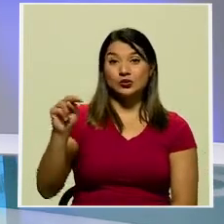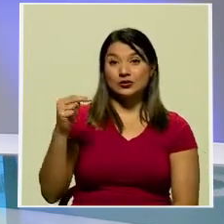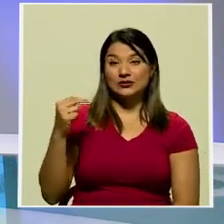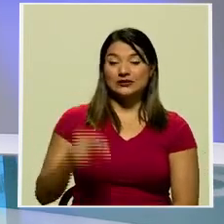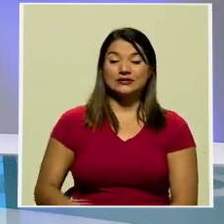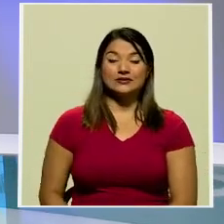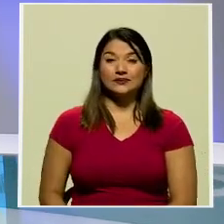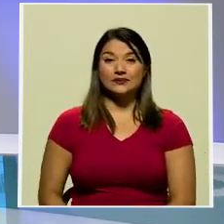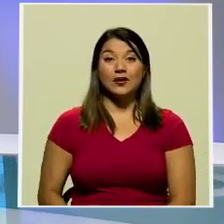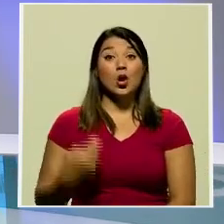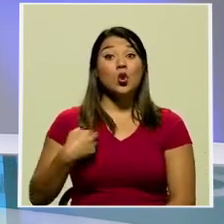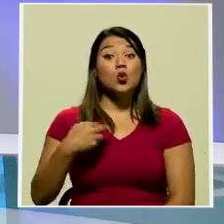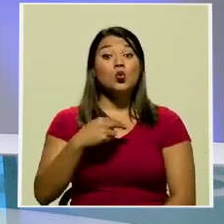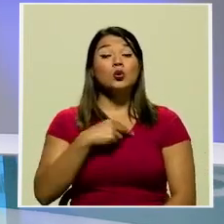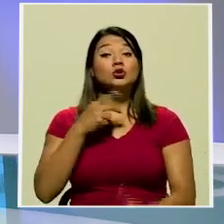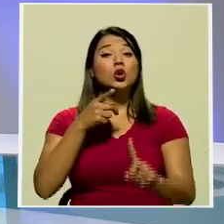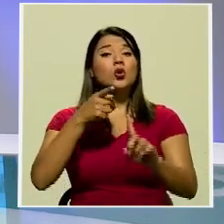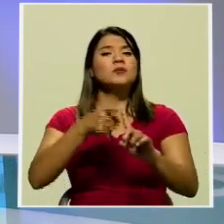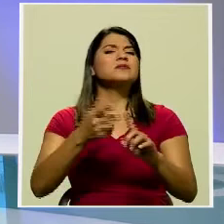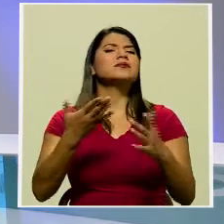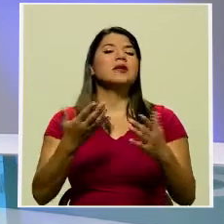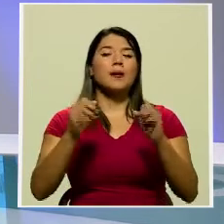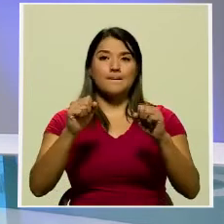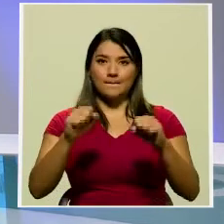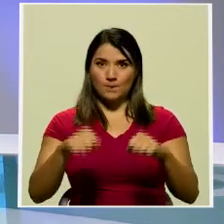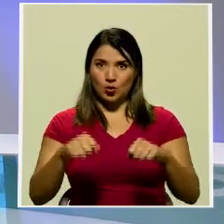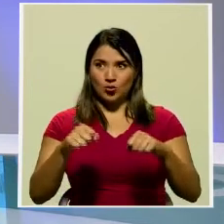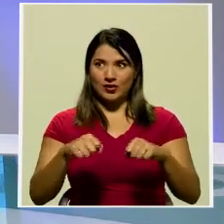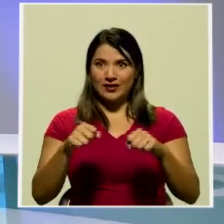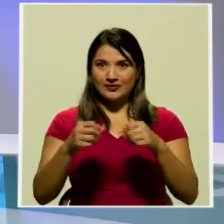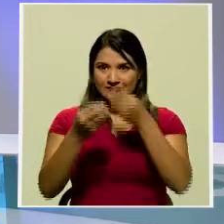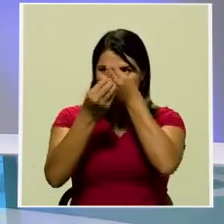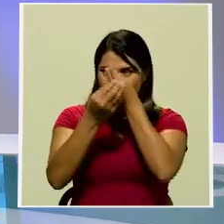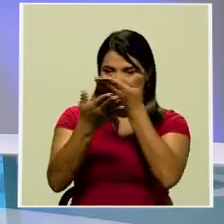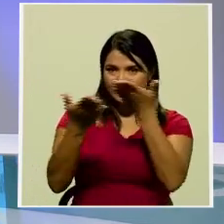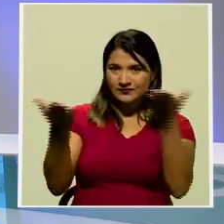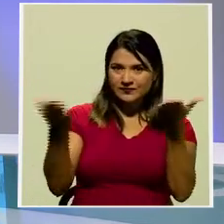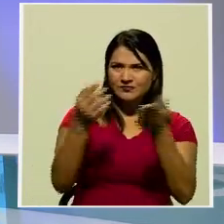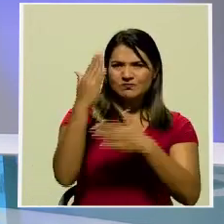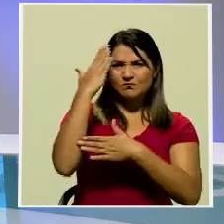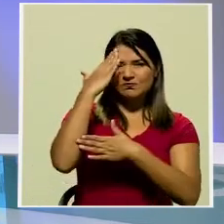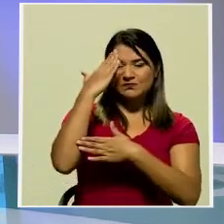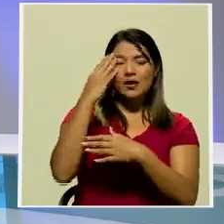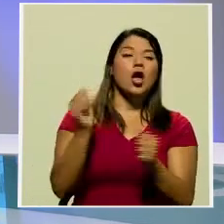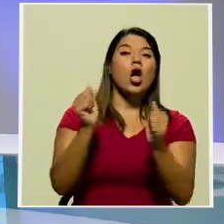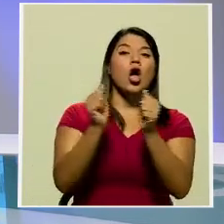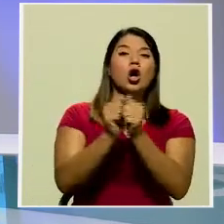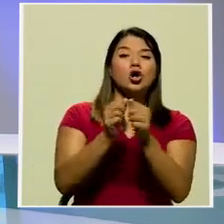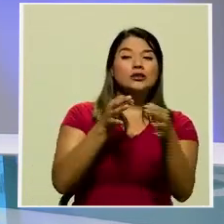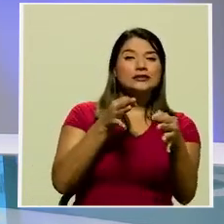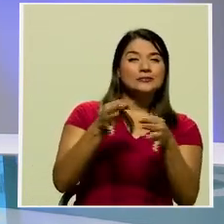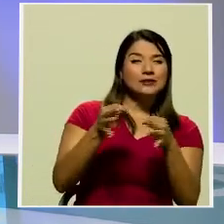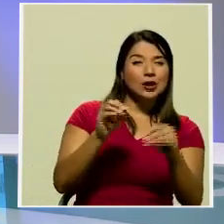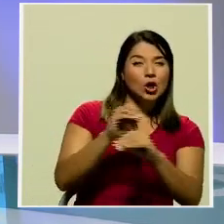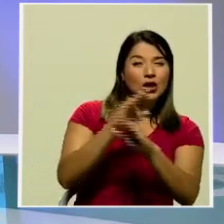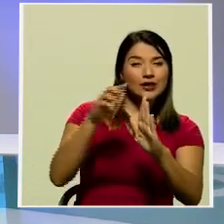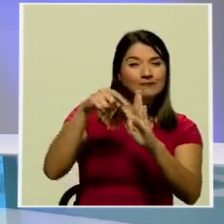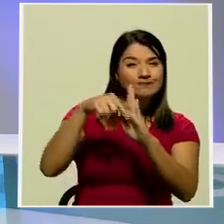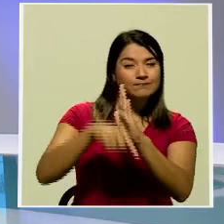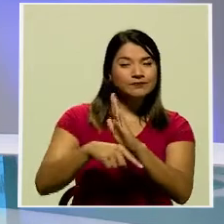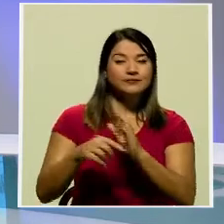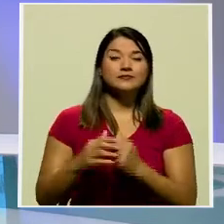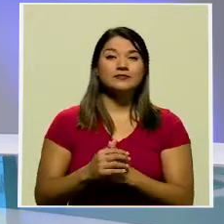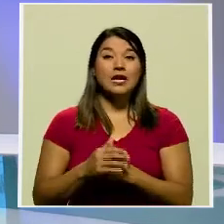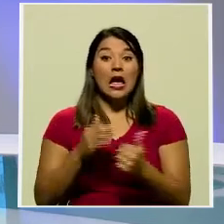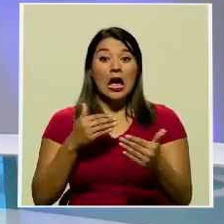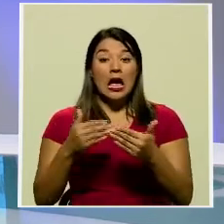Noticias. Nuestra misión es mantenerlos informados con balance y contexto. En